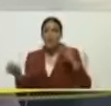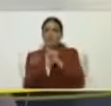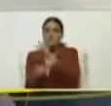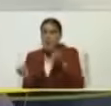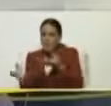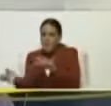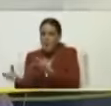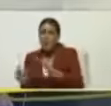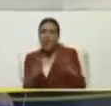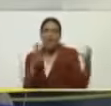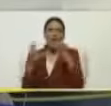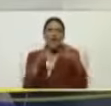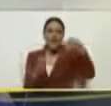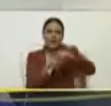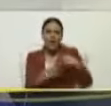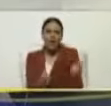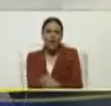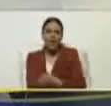civil.